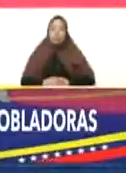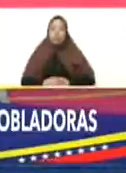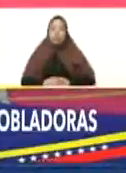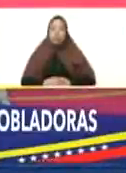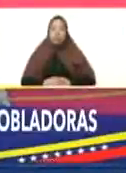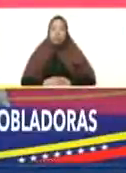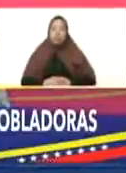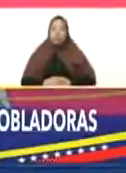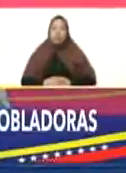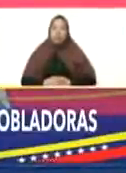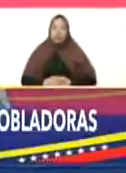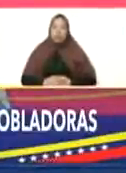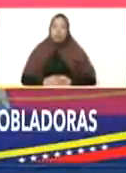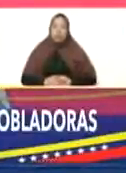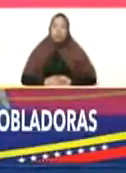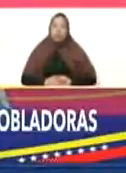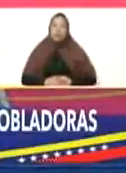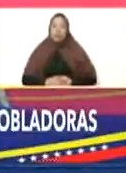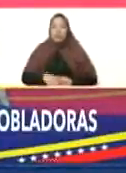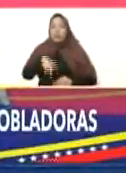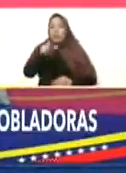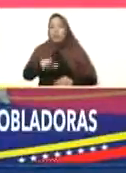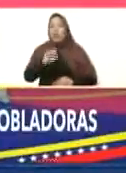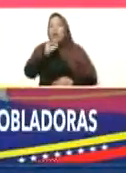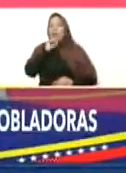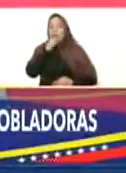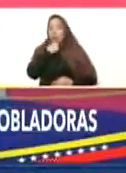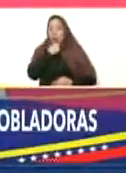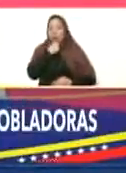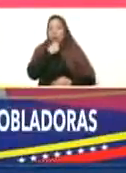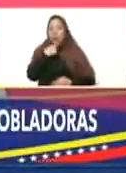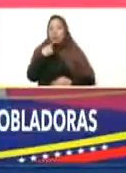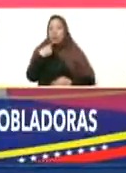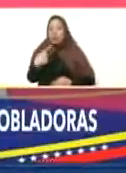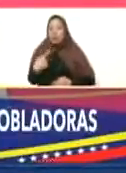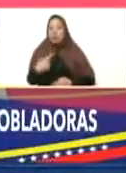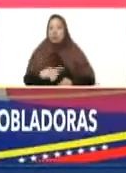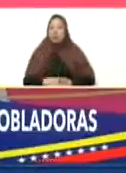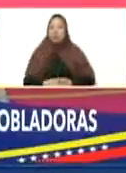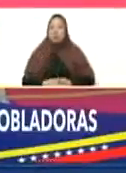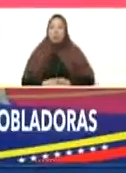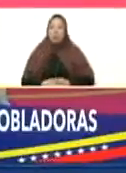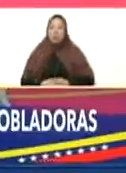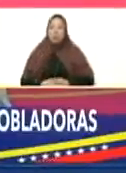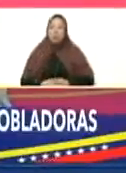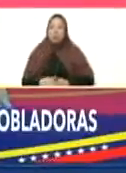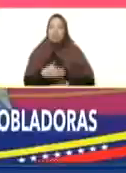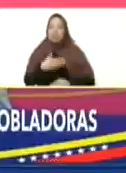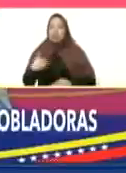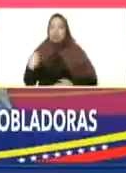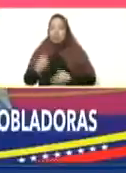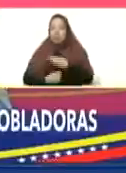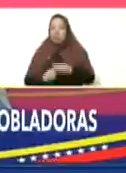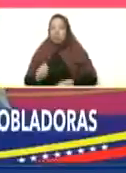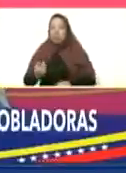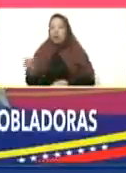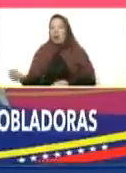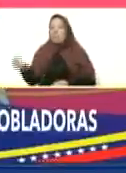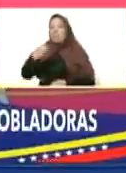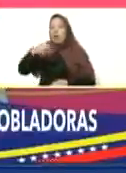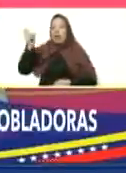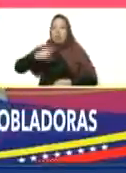sobre todo para aquellas de la tercera edad que dice medida que quizás sean quien más las